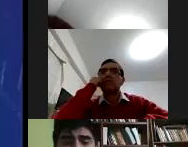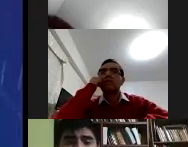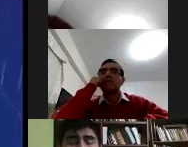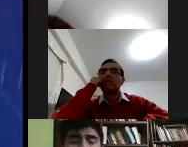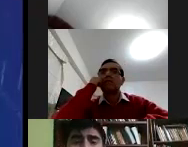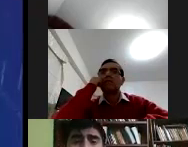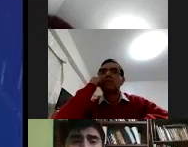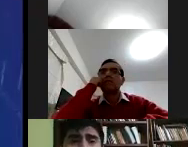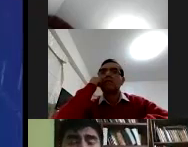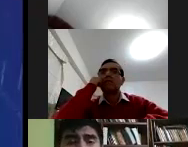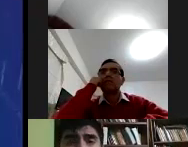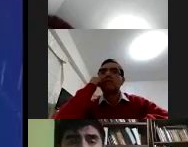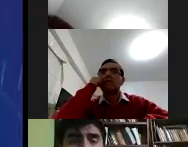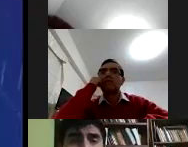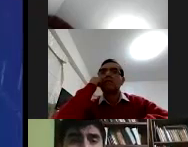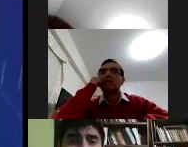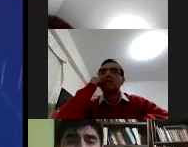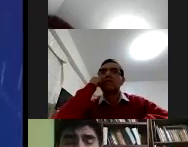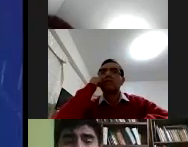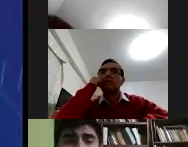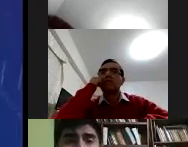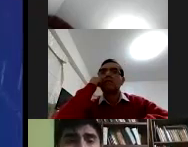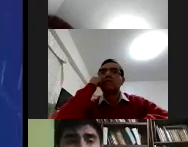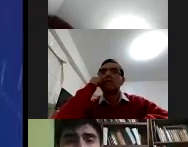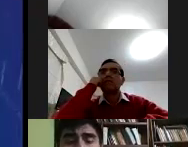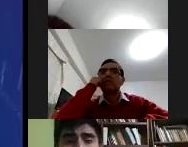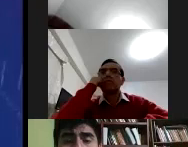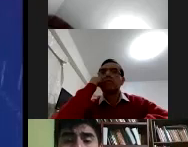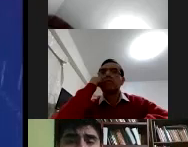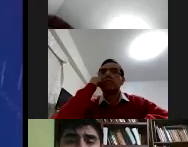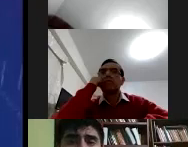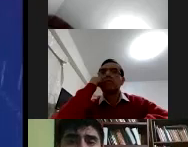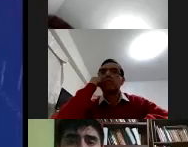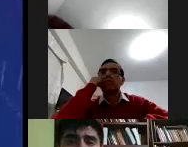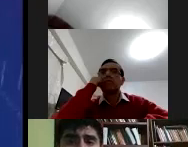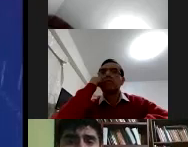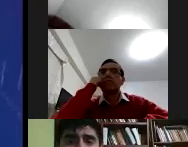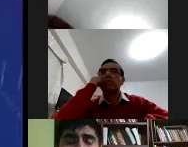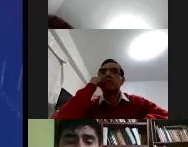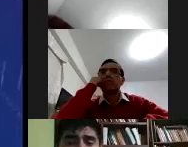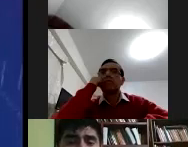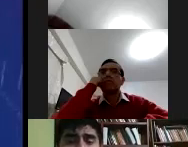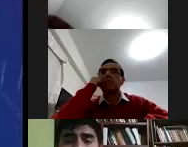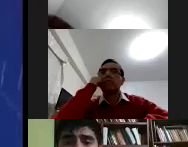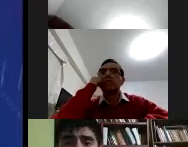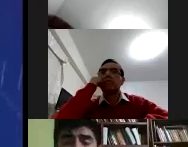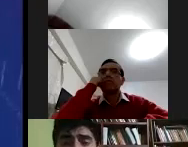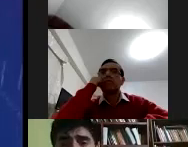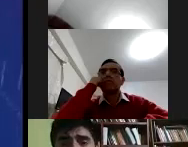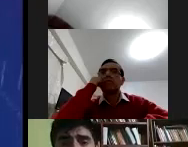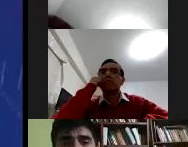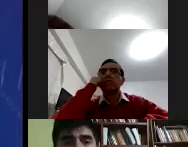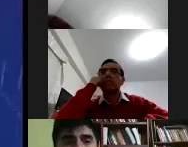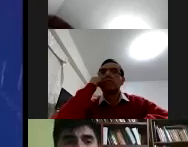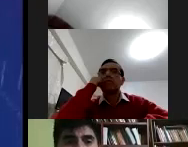este médico siguió estudiando el virus a profundidad, pero lamentablemente murió después de estudiarlo por la cercanía con pacientes